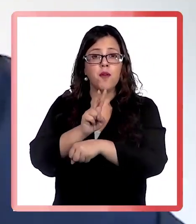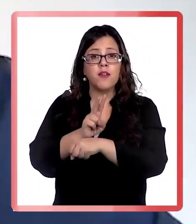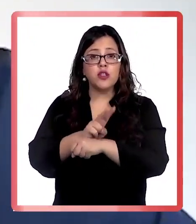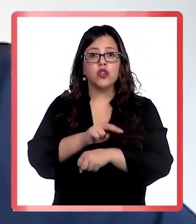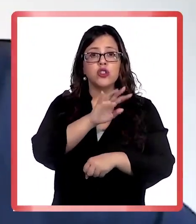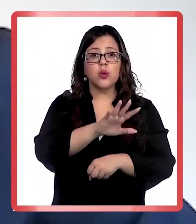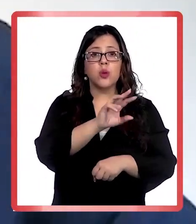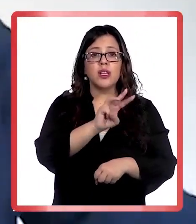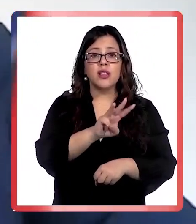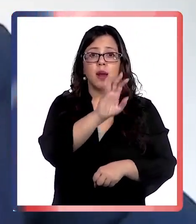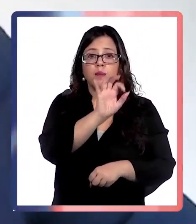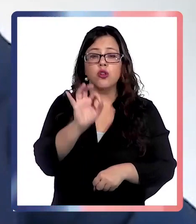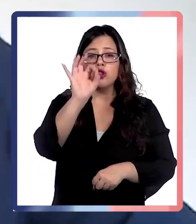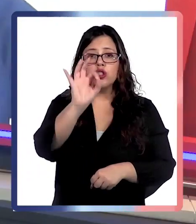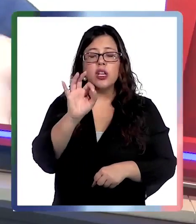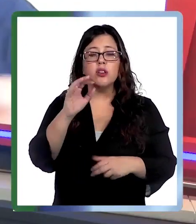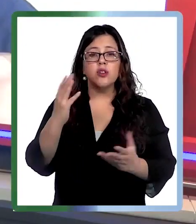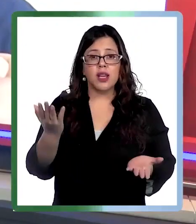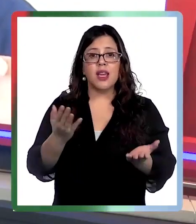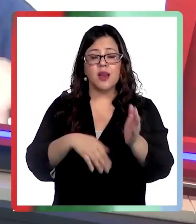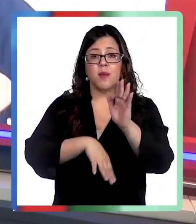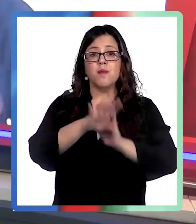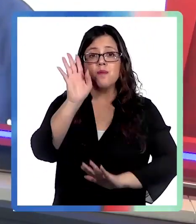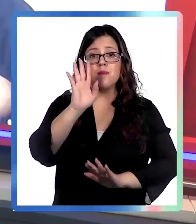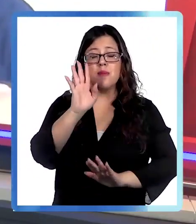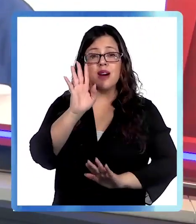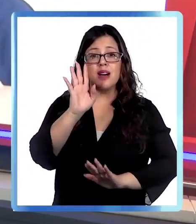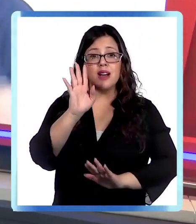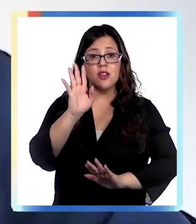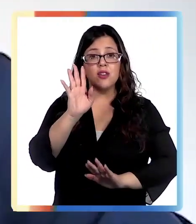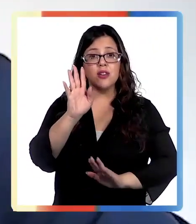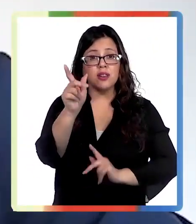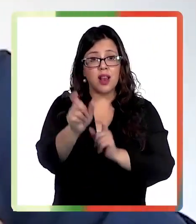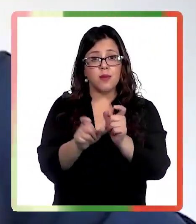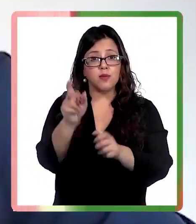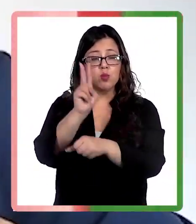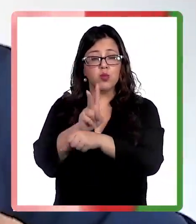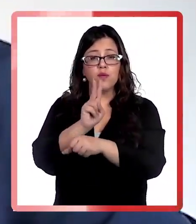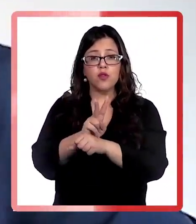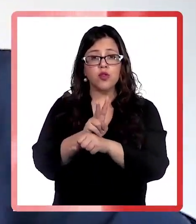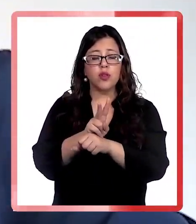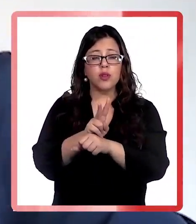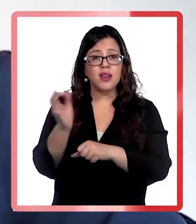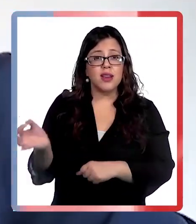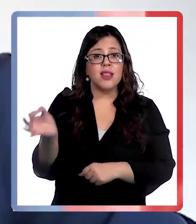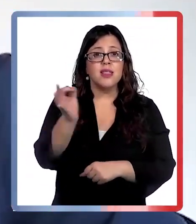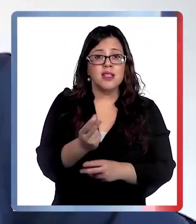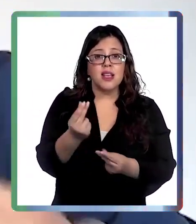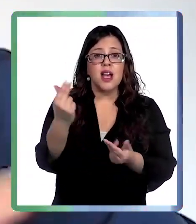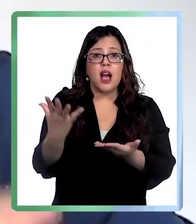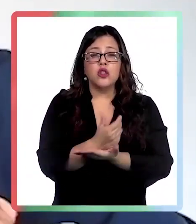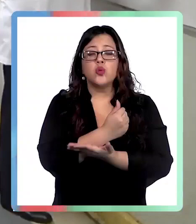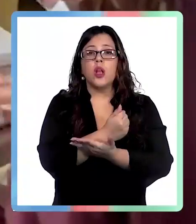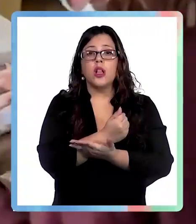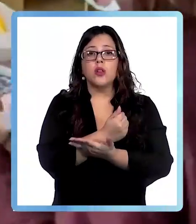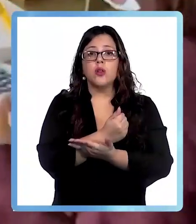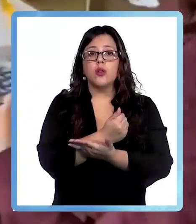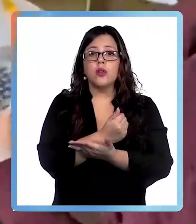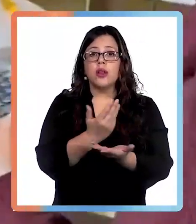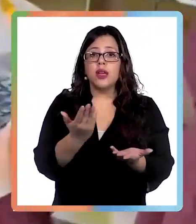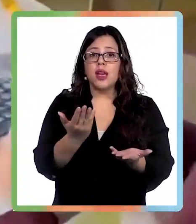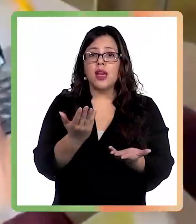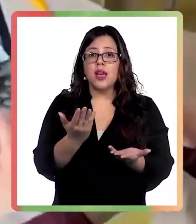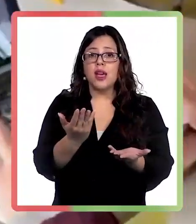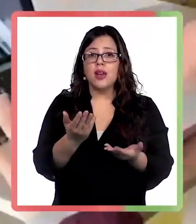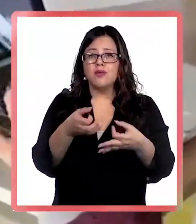de los docentes, señala como fuente de estrés no tener un salario acorde con la educación y las horas de trabajo. Y esa es la